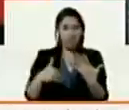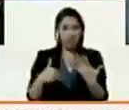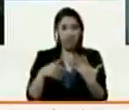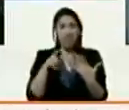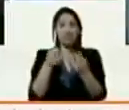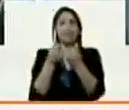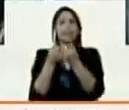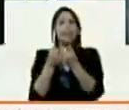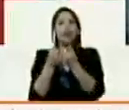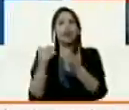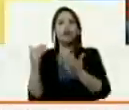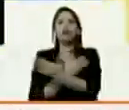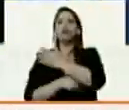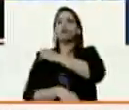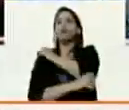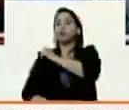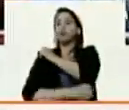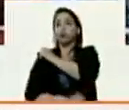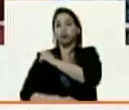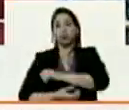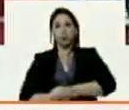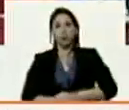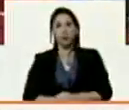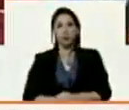plata se la robaron.